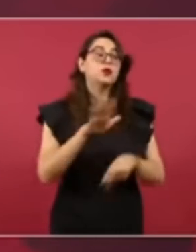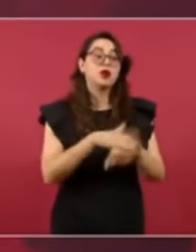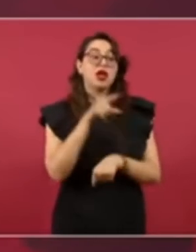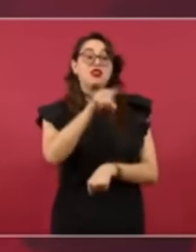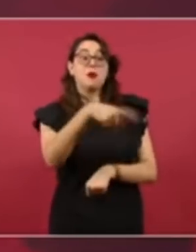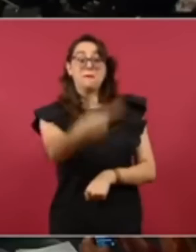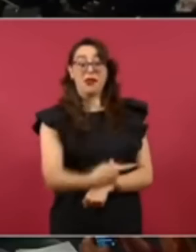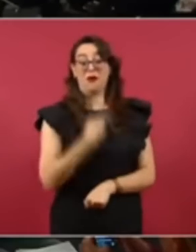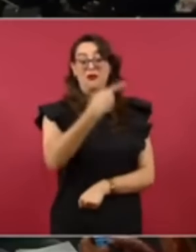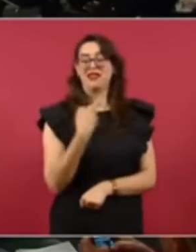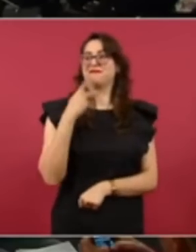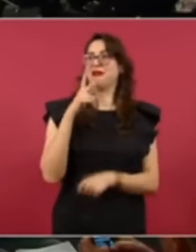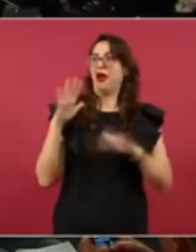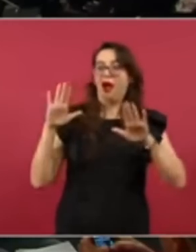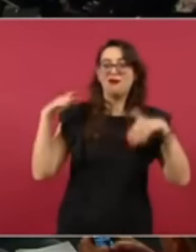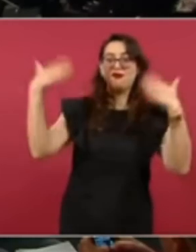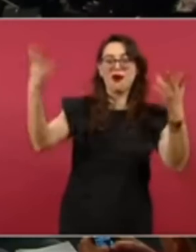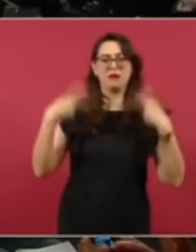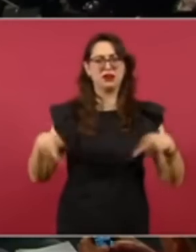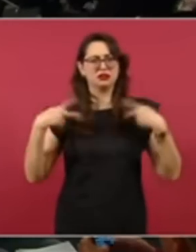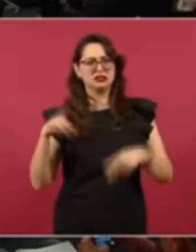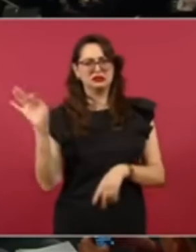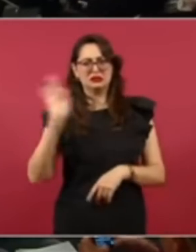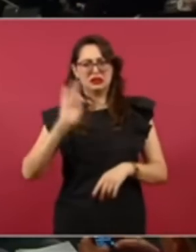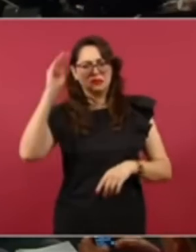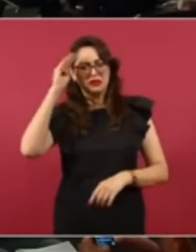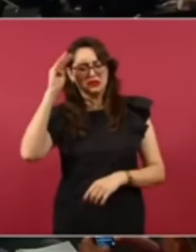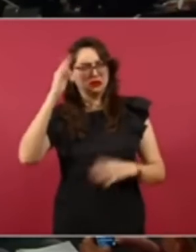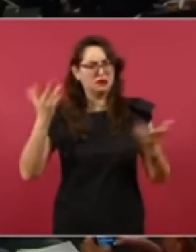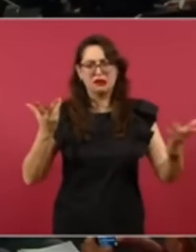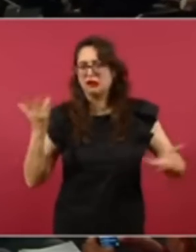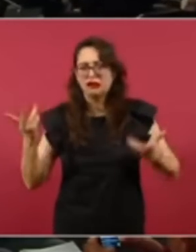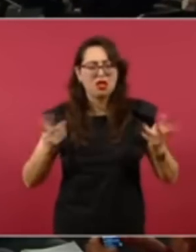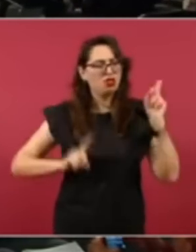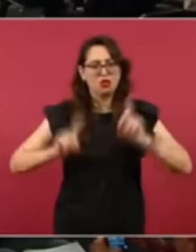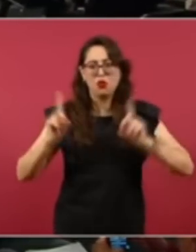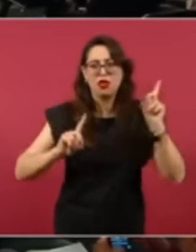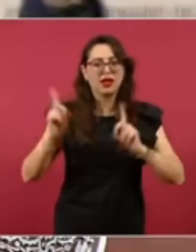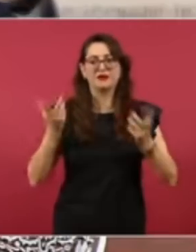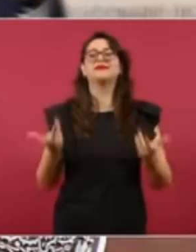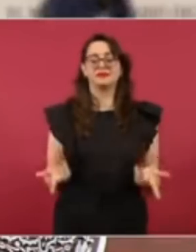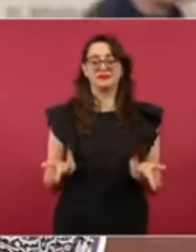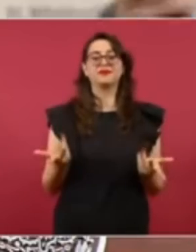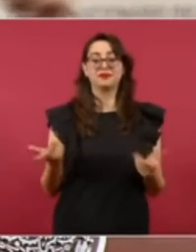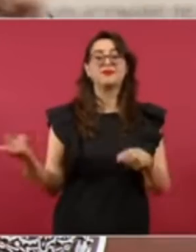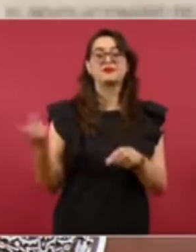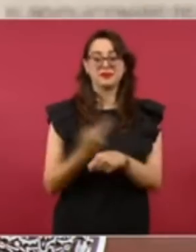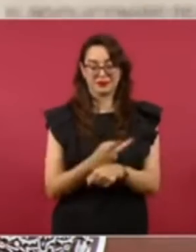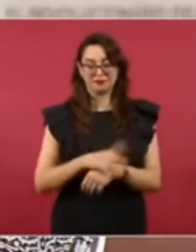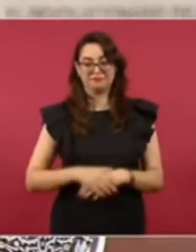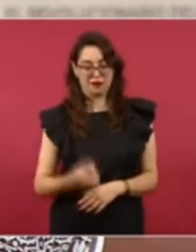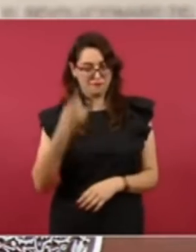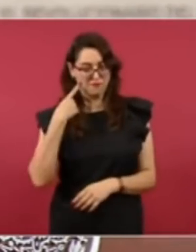que en la tarde, como tenemos la diferencia con el Grupo